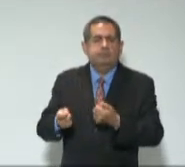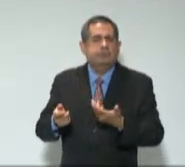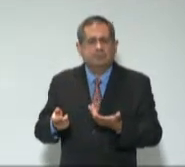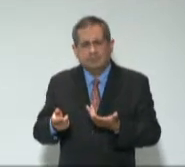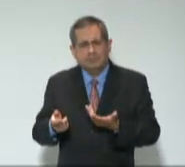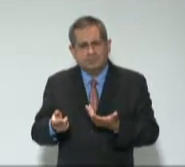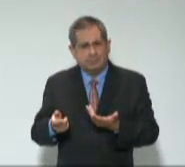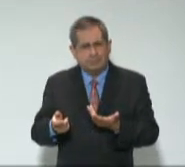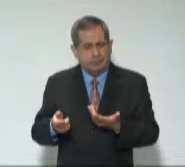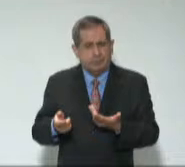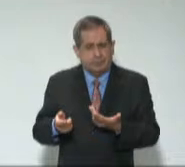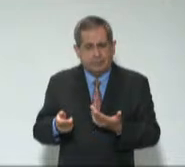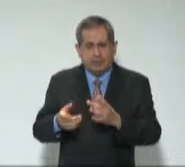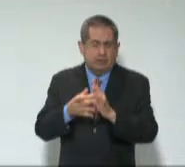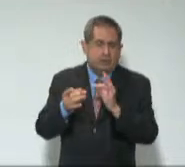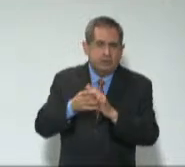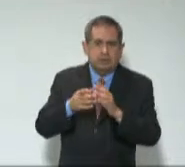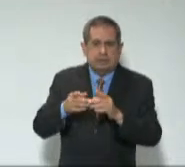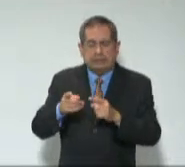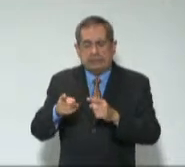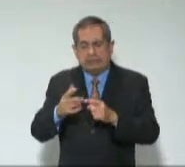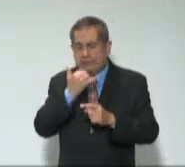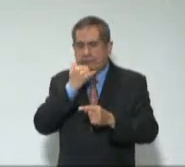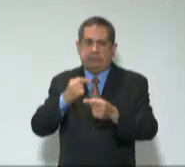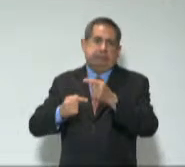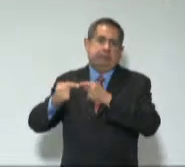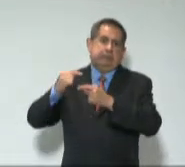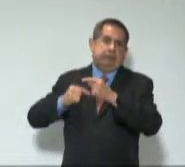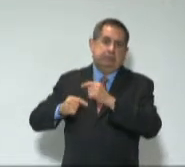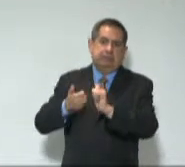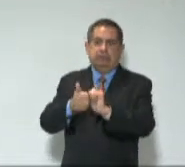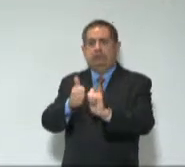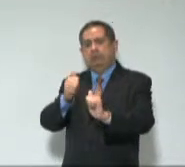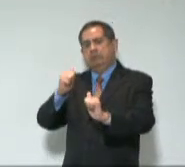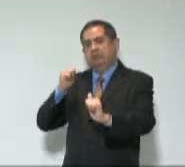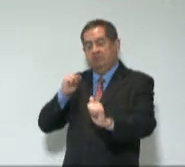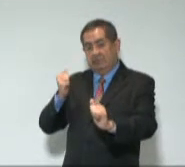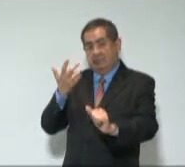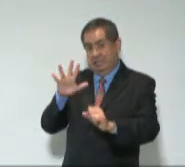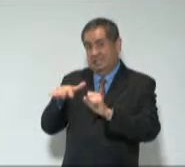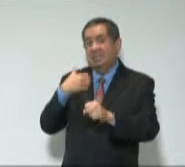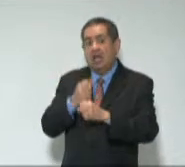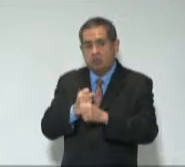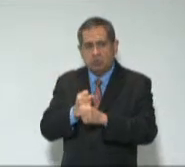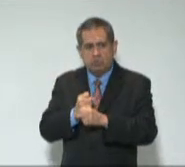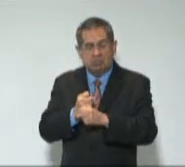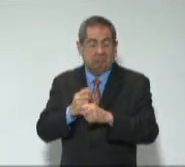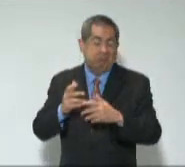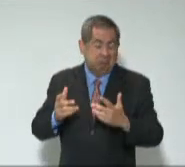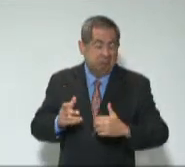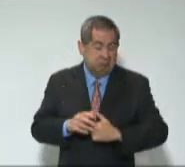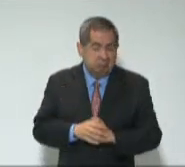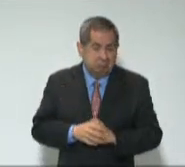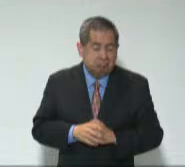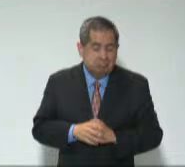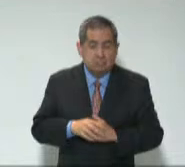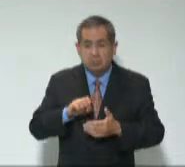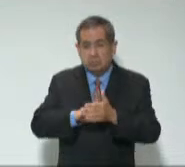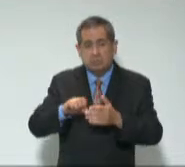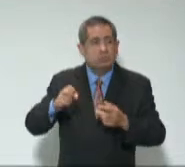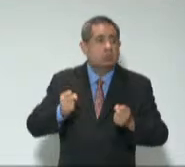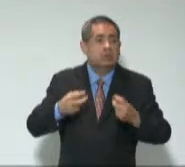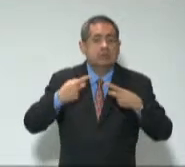retroceder en muchos aspectos hasta 10 años Es decir si hablamos por ejemplo de el porcentaje de